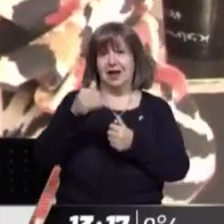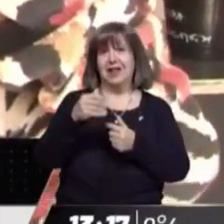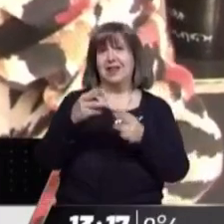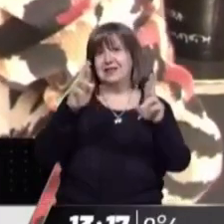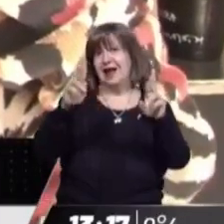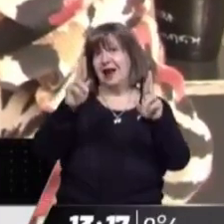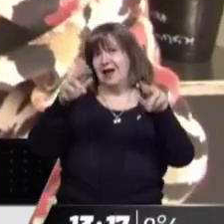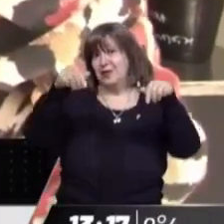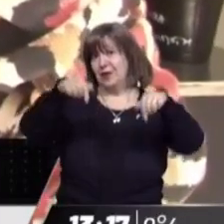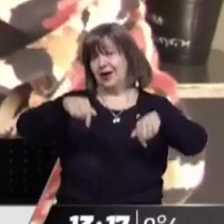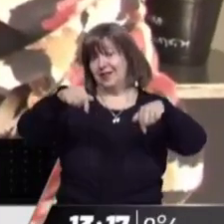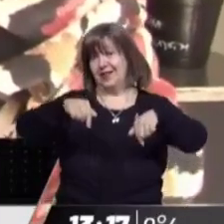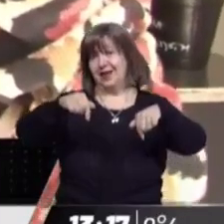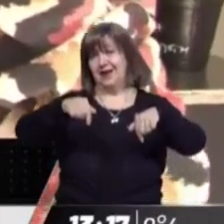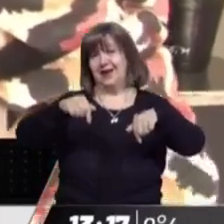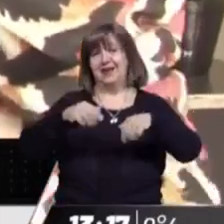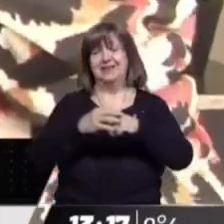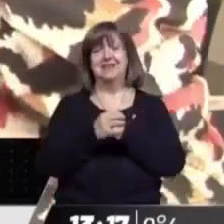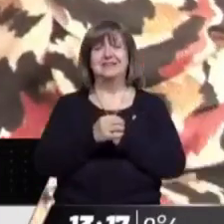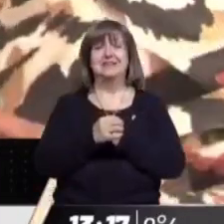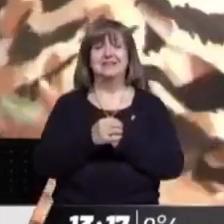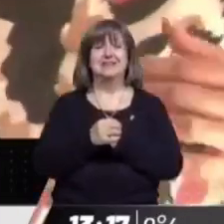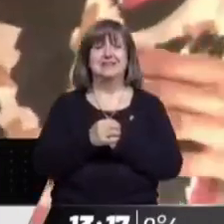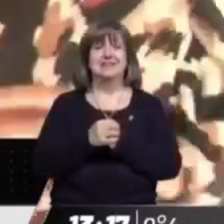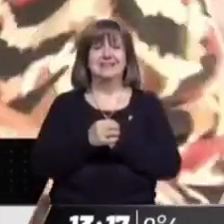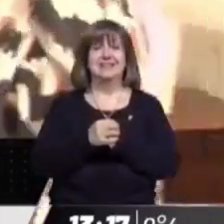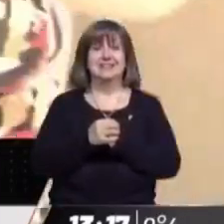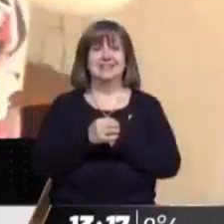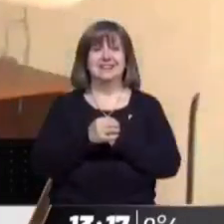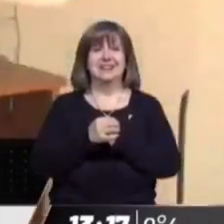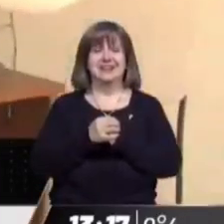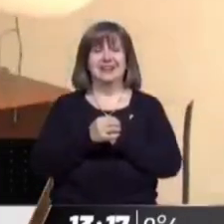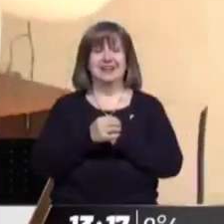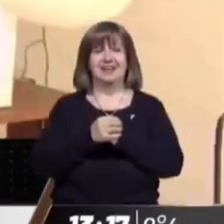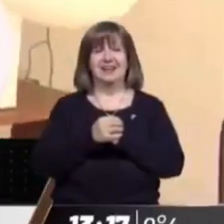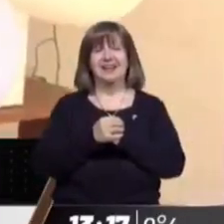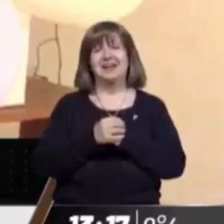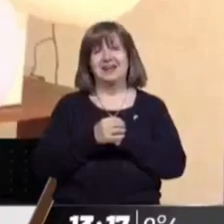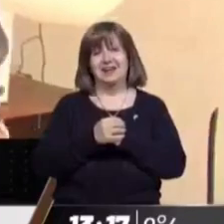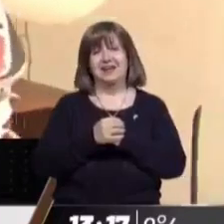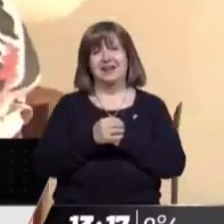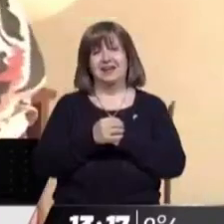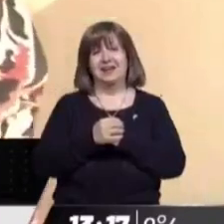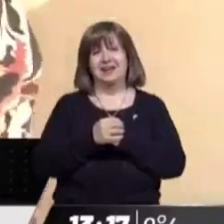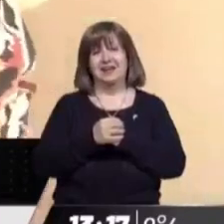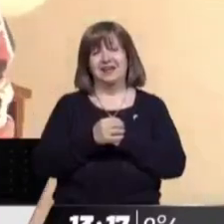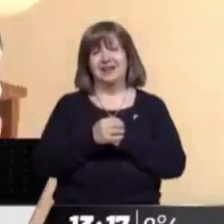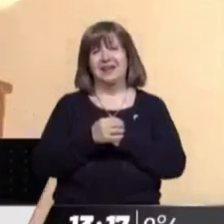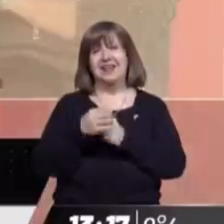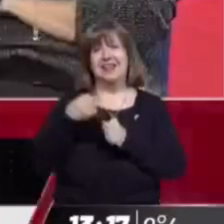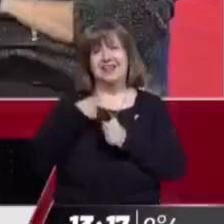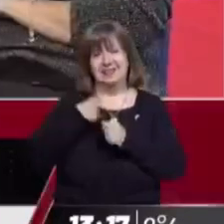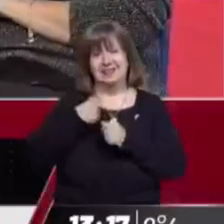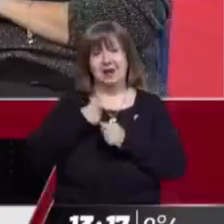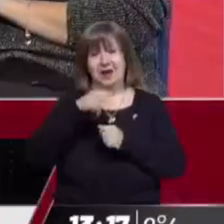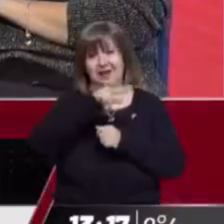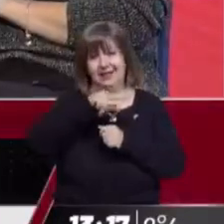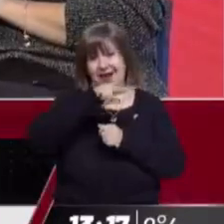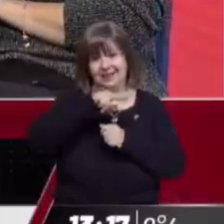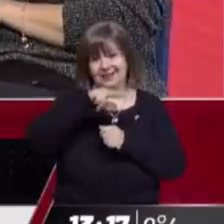La suerte está acá en la timba 431. Ahí está, Marisol. No me están pidiendo ustedes allá. Trae que les lleven. No, los chicos acá están